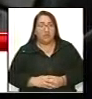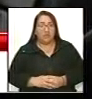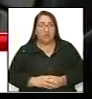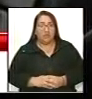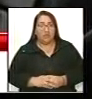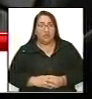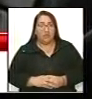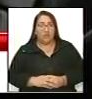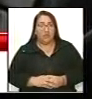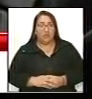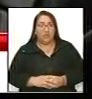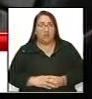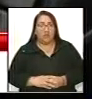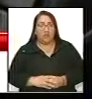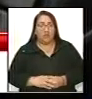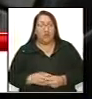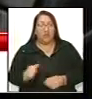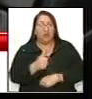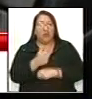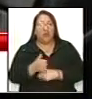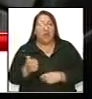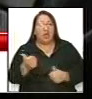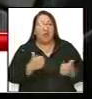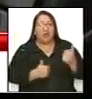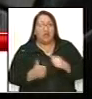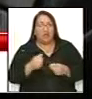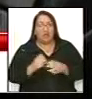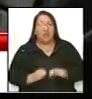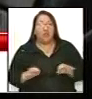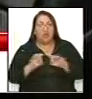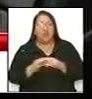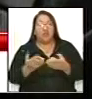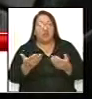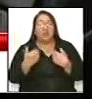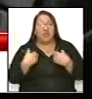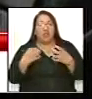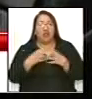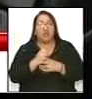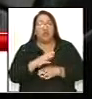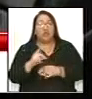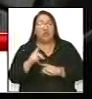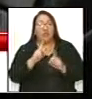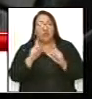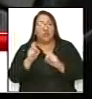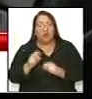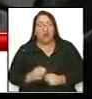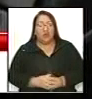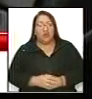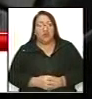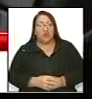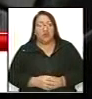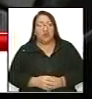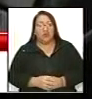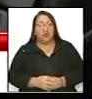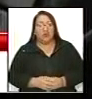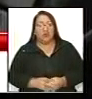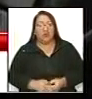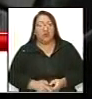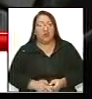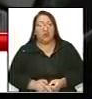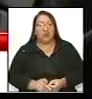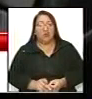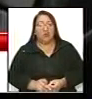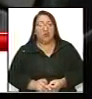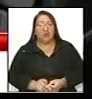una autoridad administrativa que cumple una labor muy importante, tiene un consejo consultivo. Las revistas académicas de alumnos o